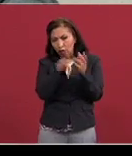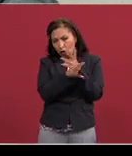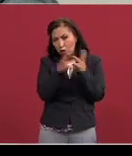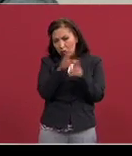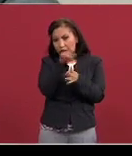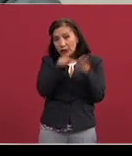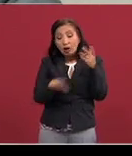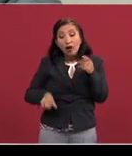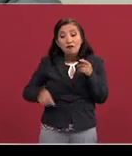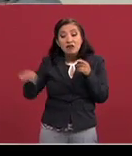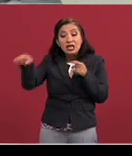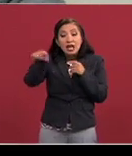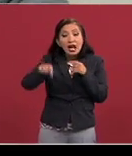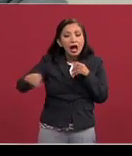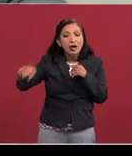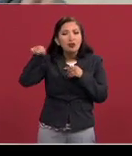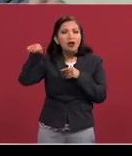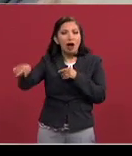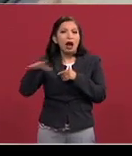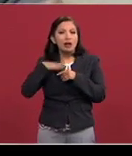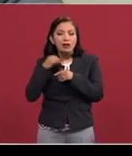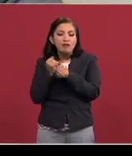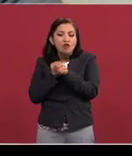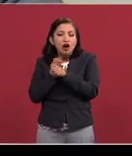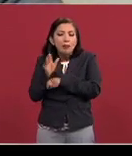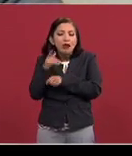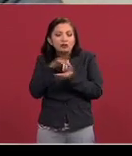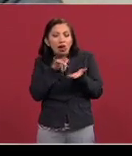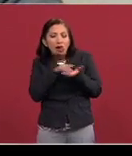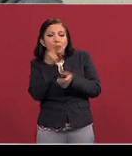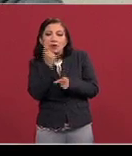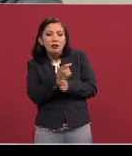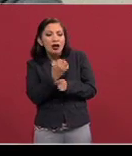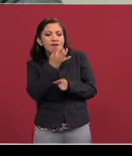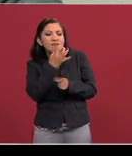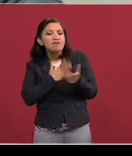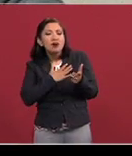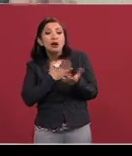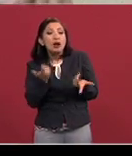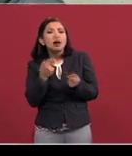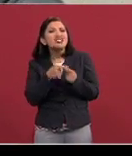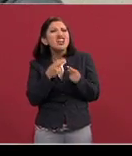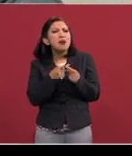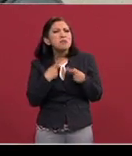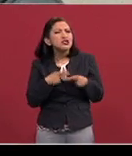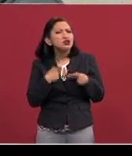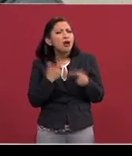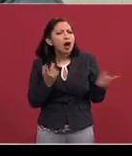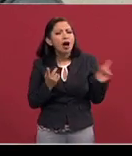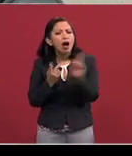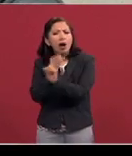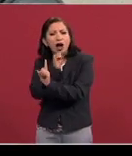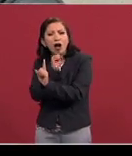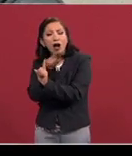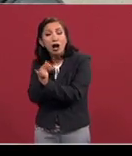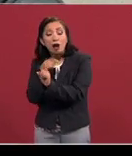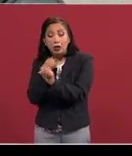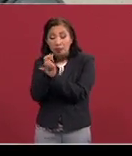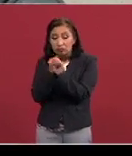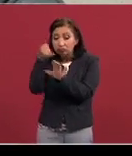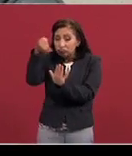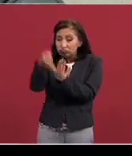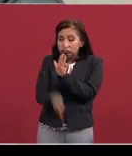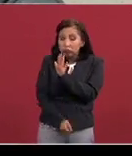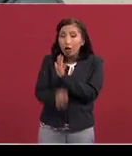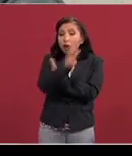sentidos el gobierno tenía información de primera mano. Los Informantes, un texto, una investigación